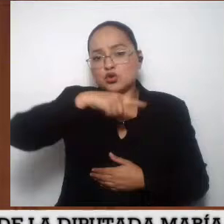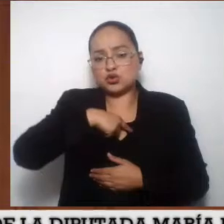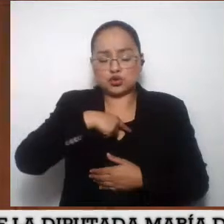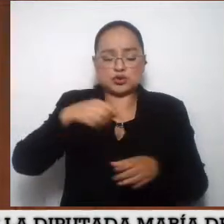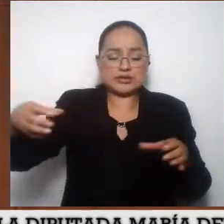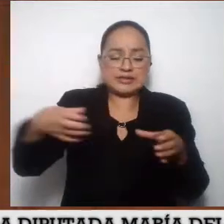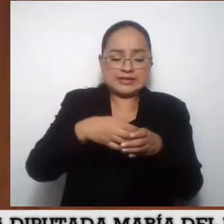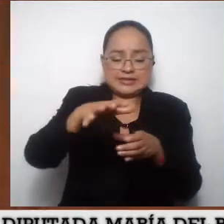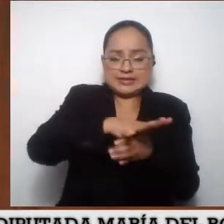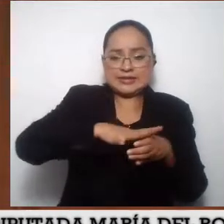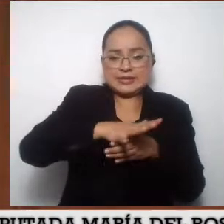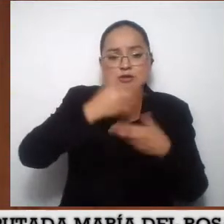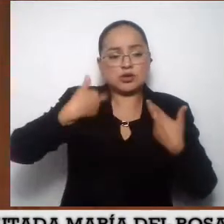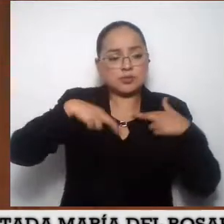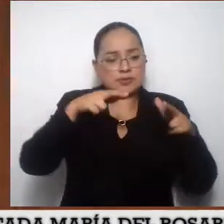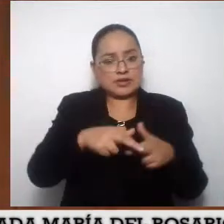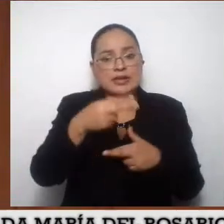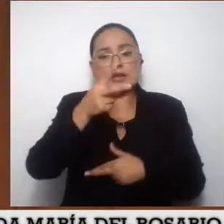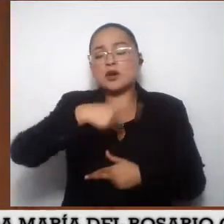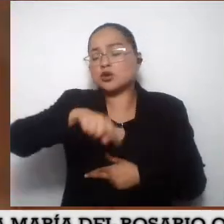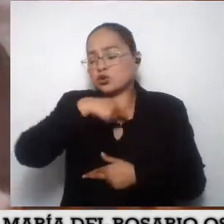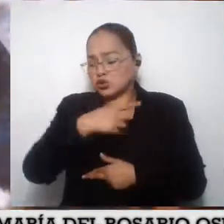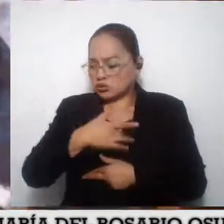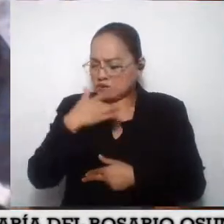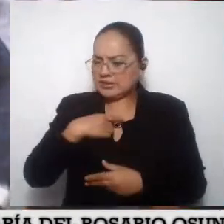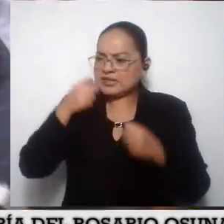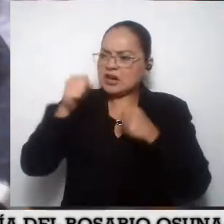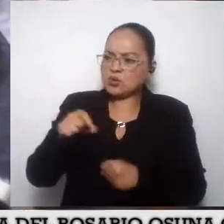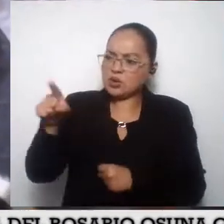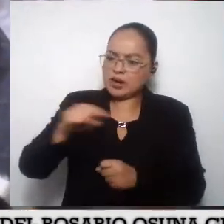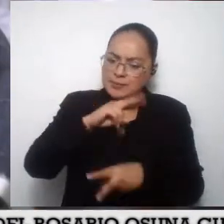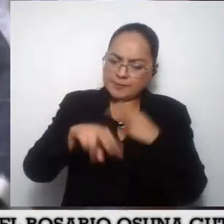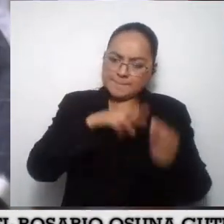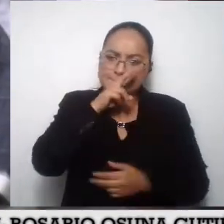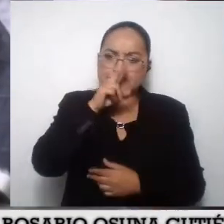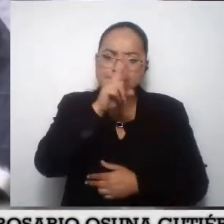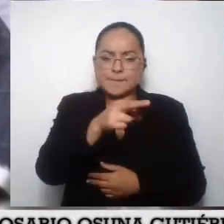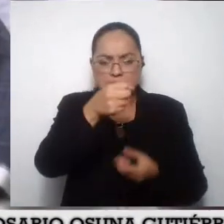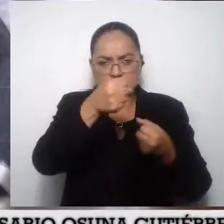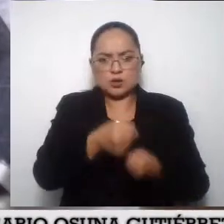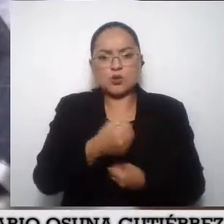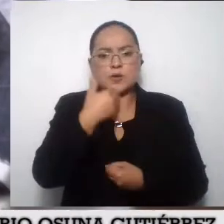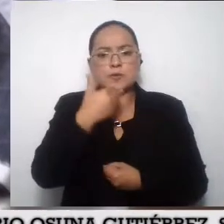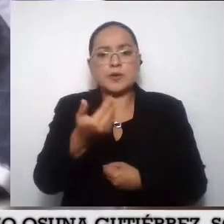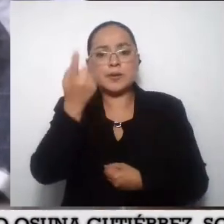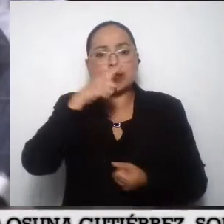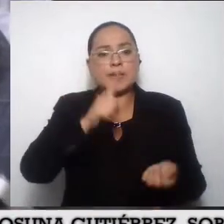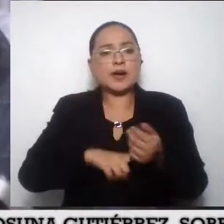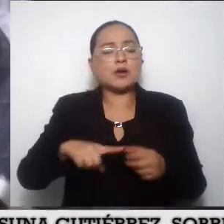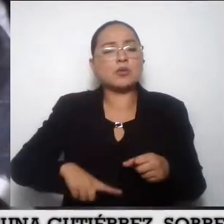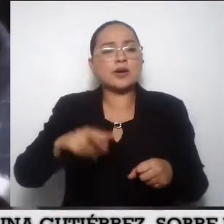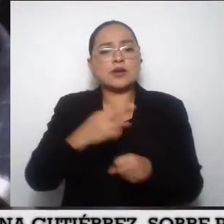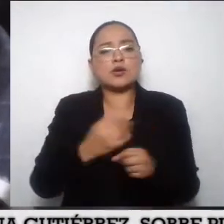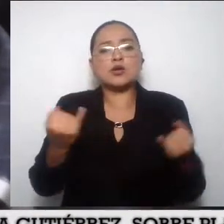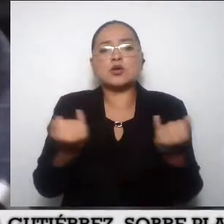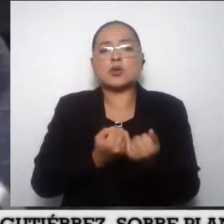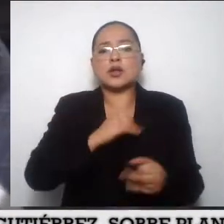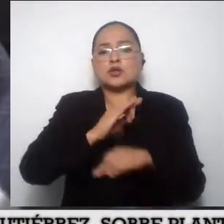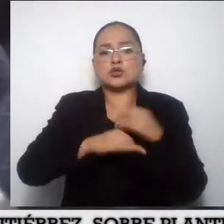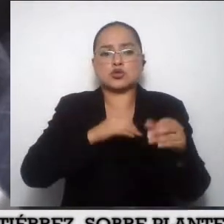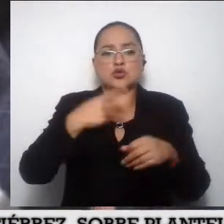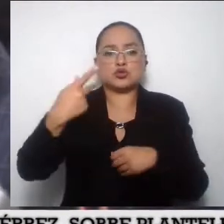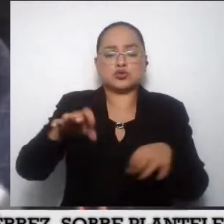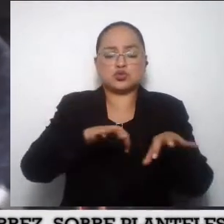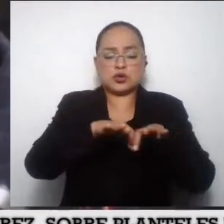seguridad de que encontraremos una respuesta positiva del gobernador y sus colaboradores.